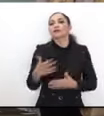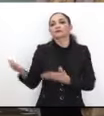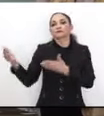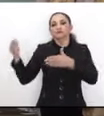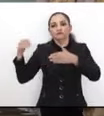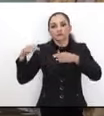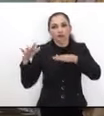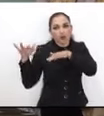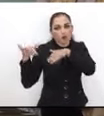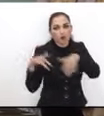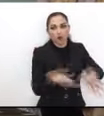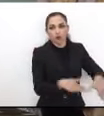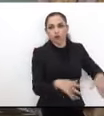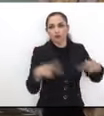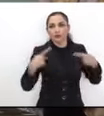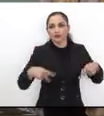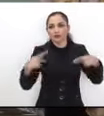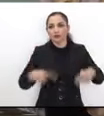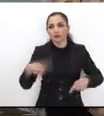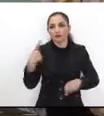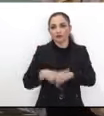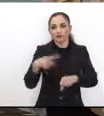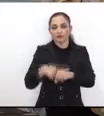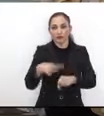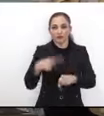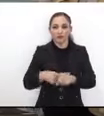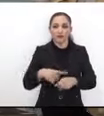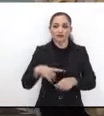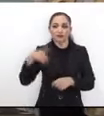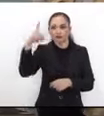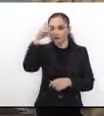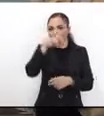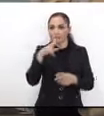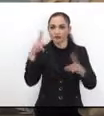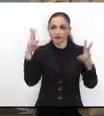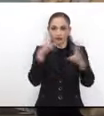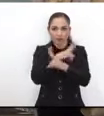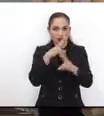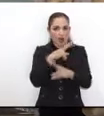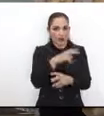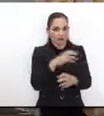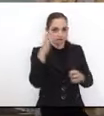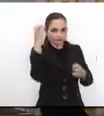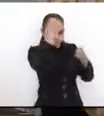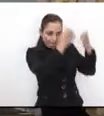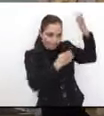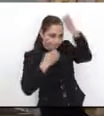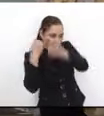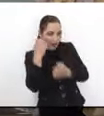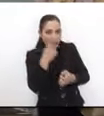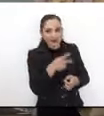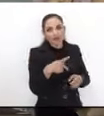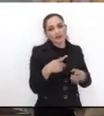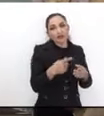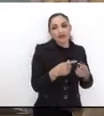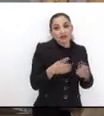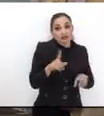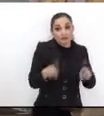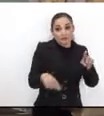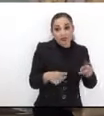son valorados por el personal médico y de enfermería, y ahí se indica si su manejo es ambulatorio o su manejo